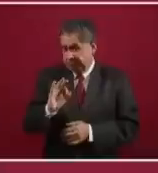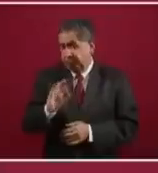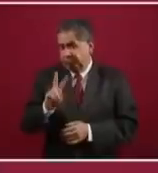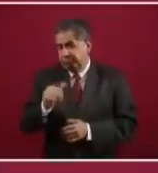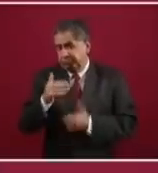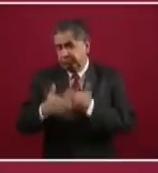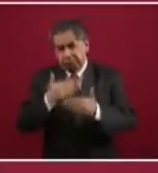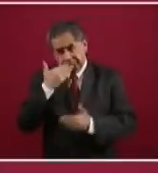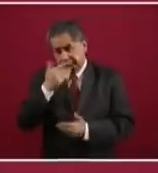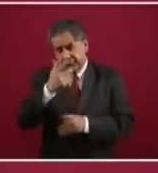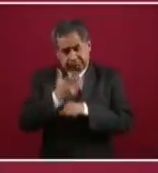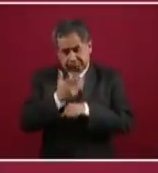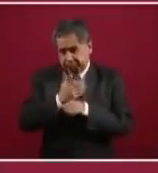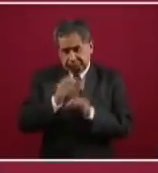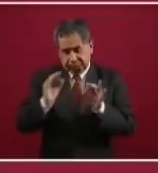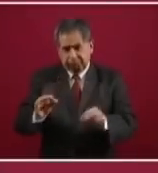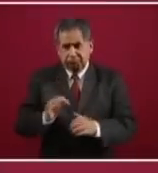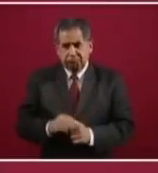en Estados Unidos.